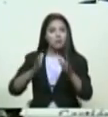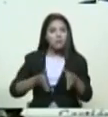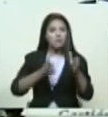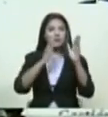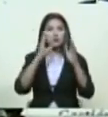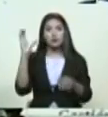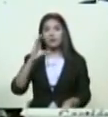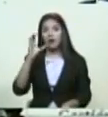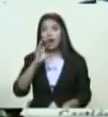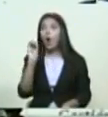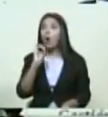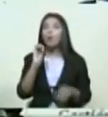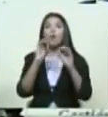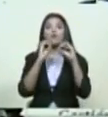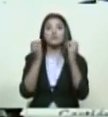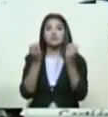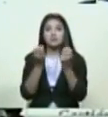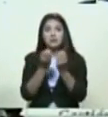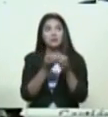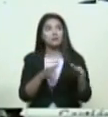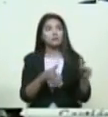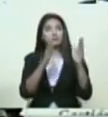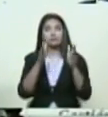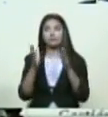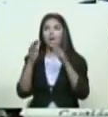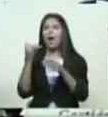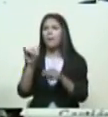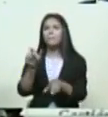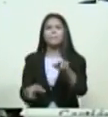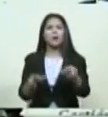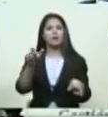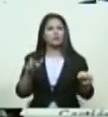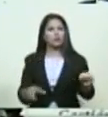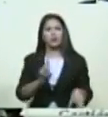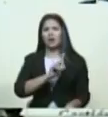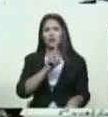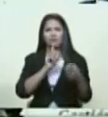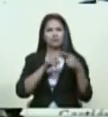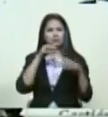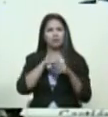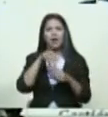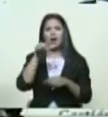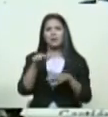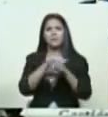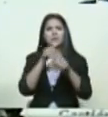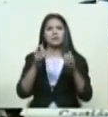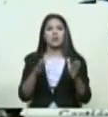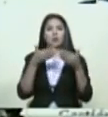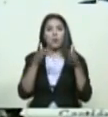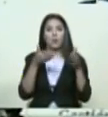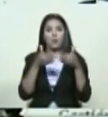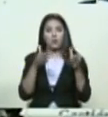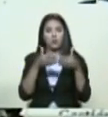Caracas, oficinas, donde sujetos no pertenecientes a este Ministerio Público,